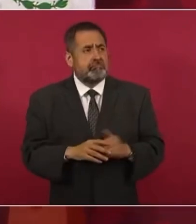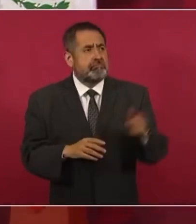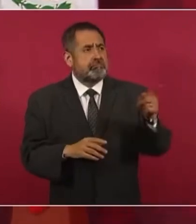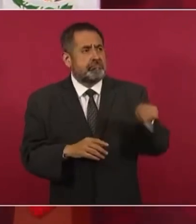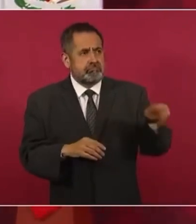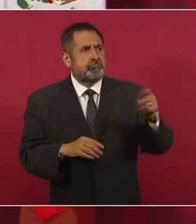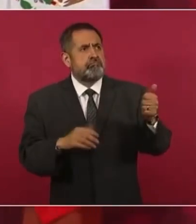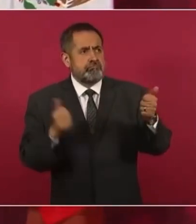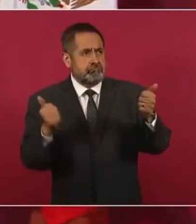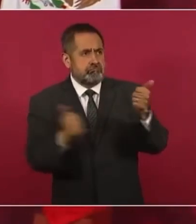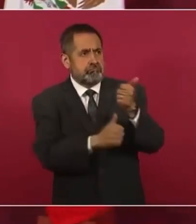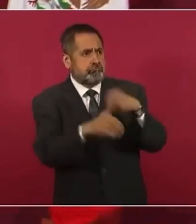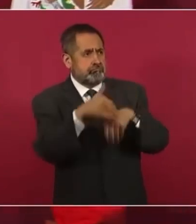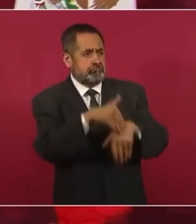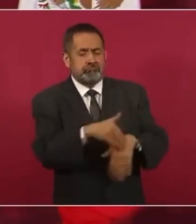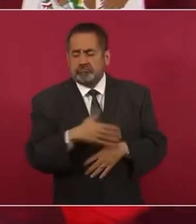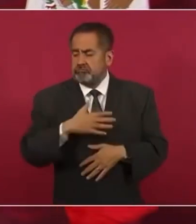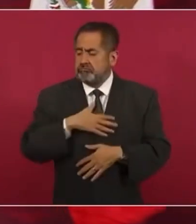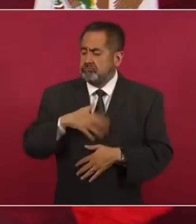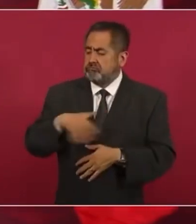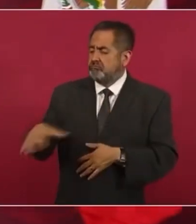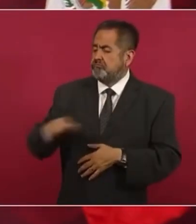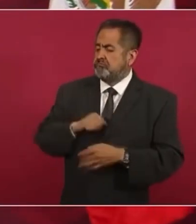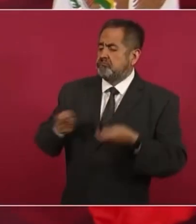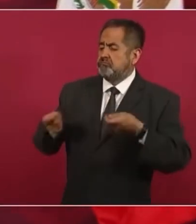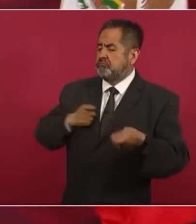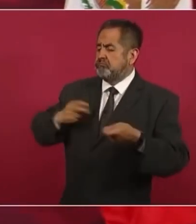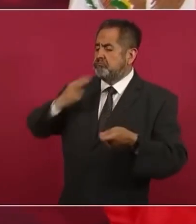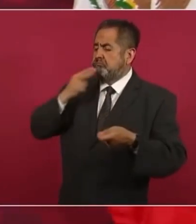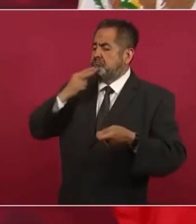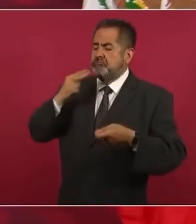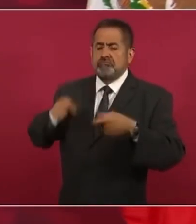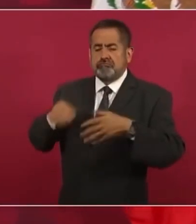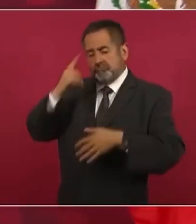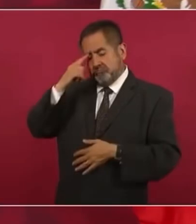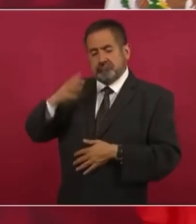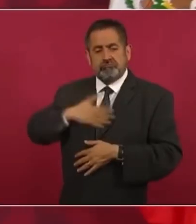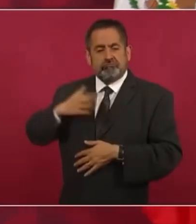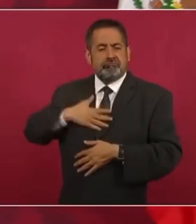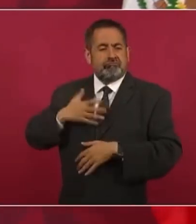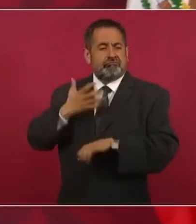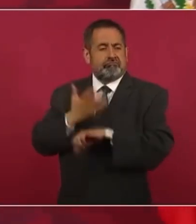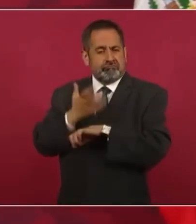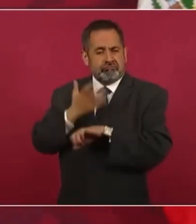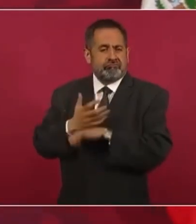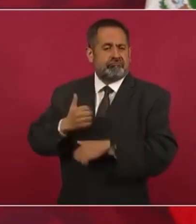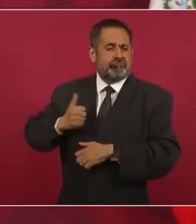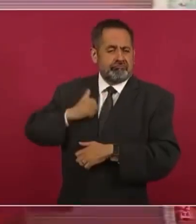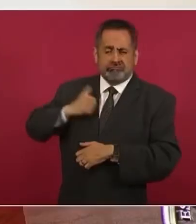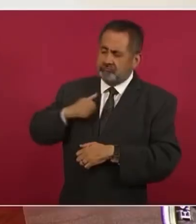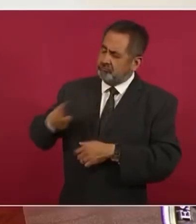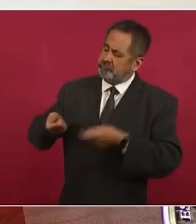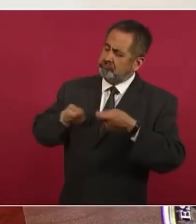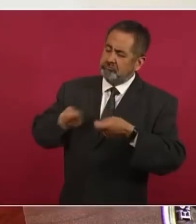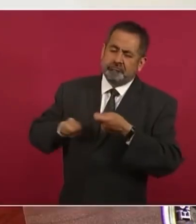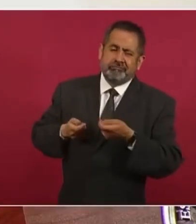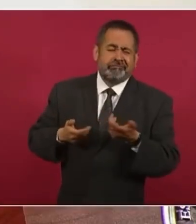sometiera al interés de Estados Unidos y de Canadá.